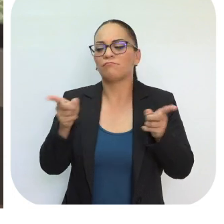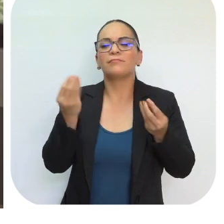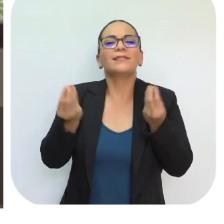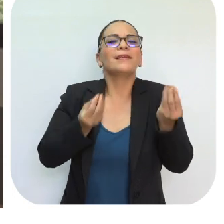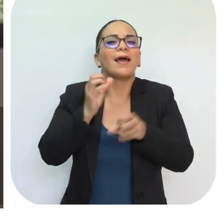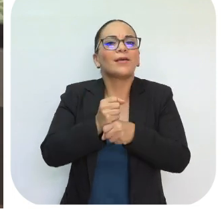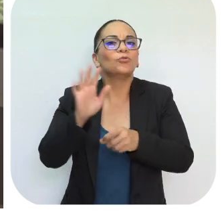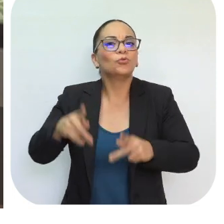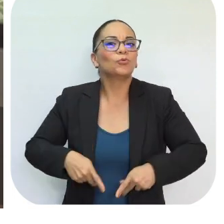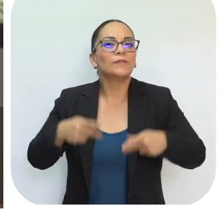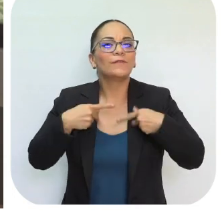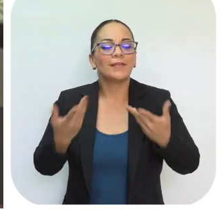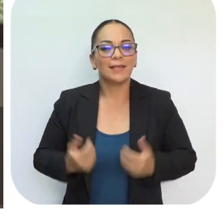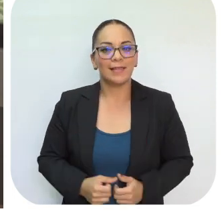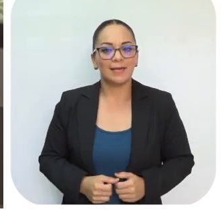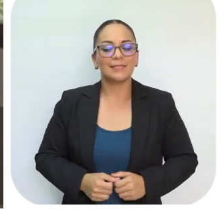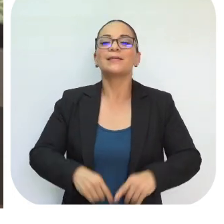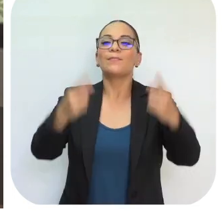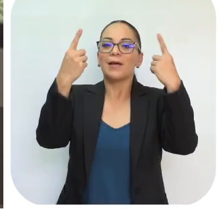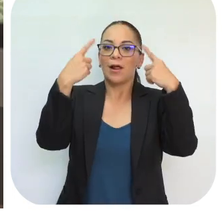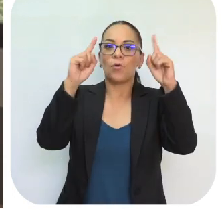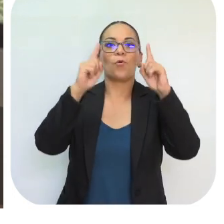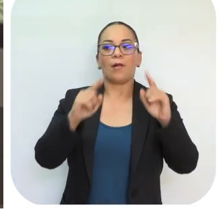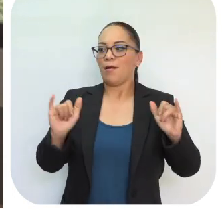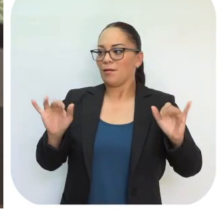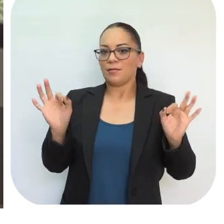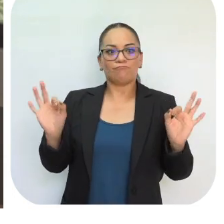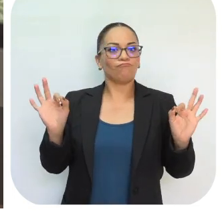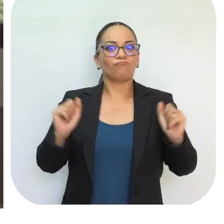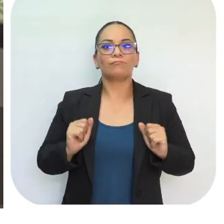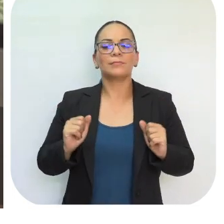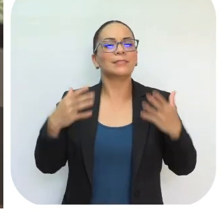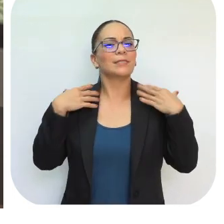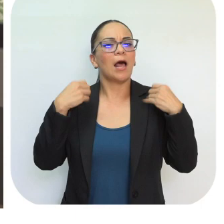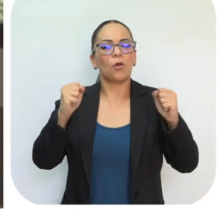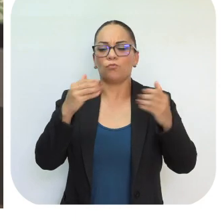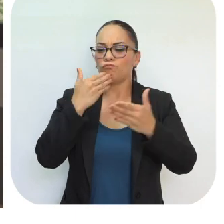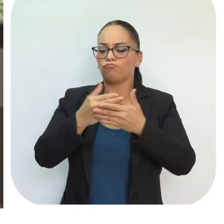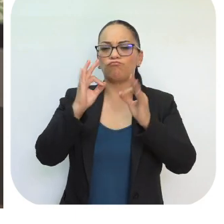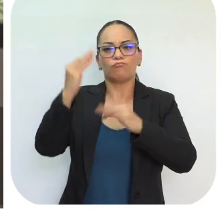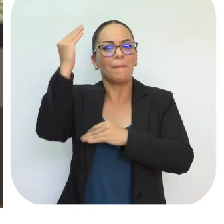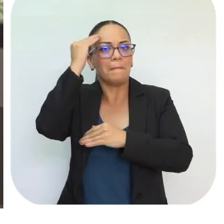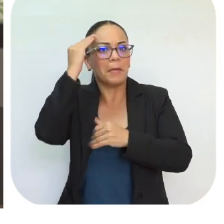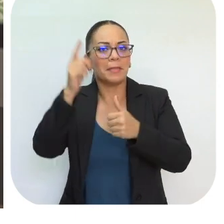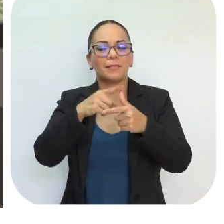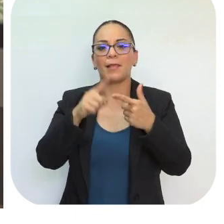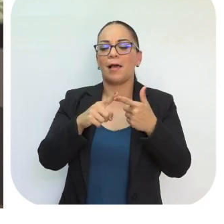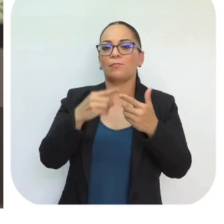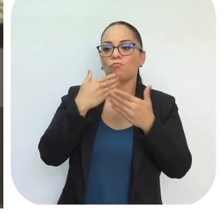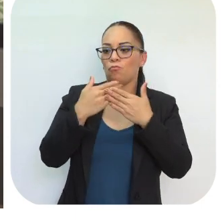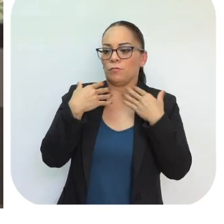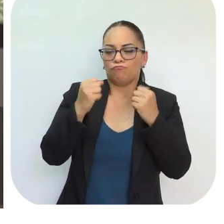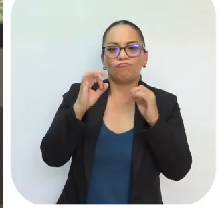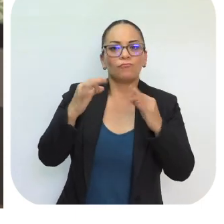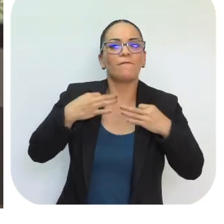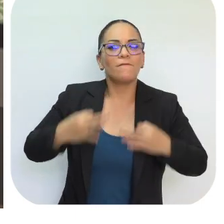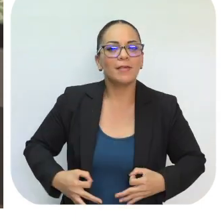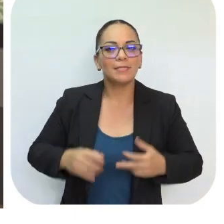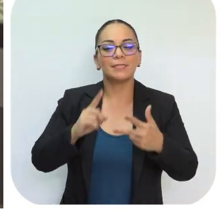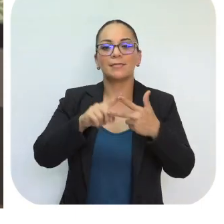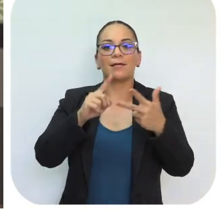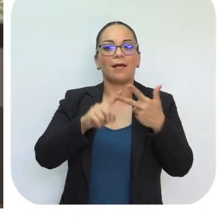sus vidas para llegar así, en buena salud mental, en buena salud física y